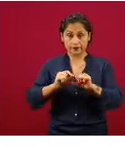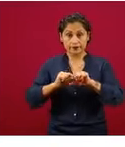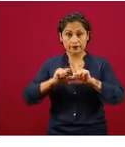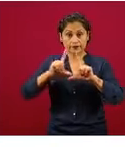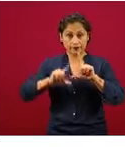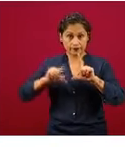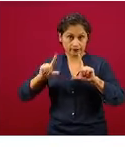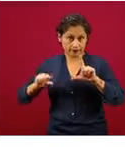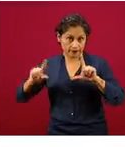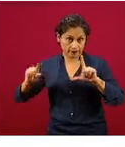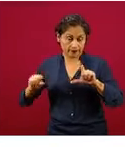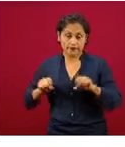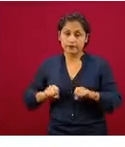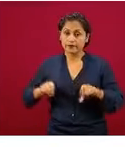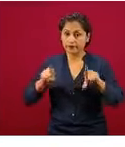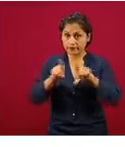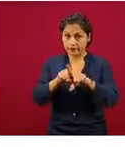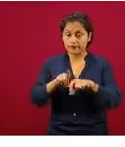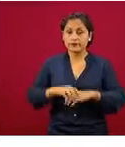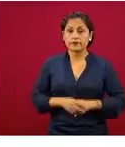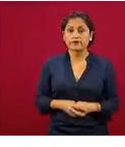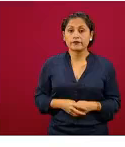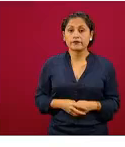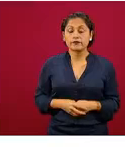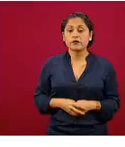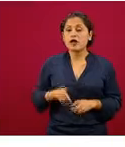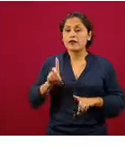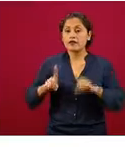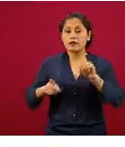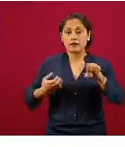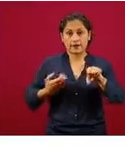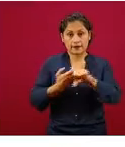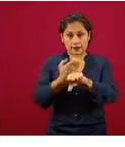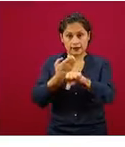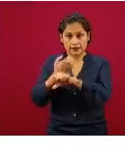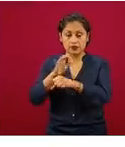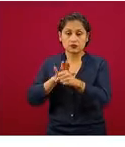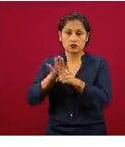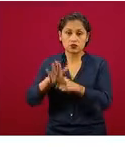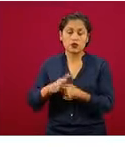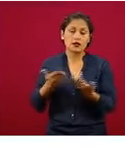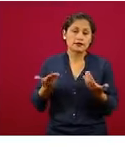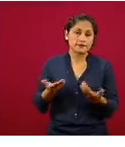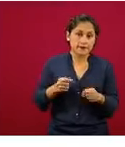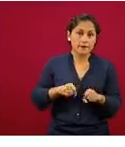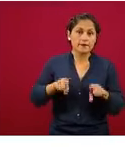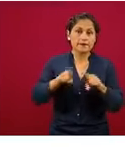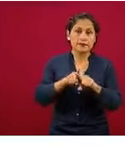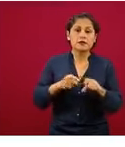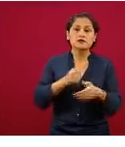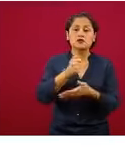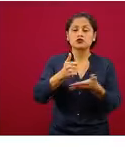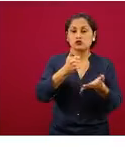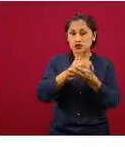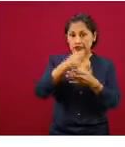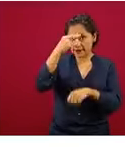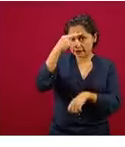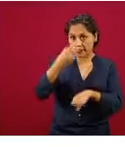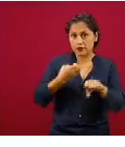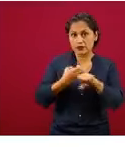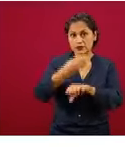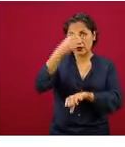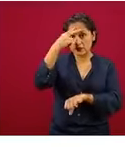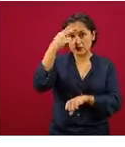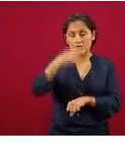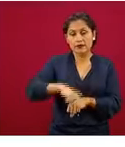de casos, pero ahora en forma descendente por entidad federativa. Siguen siendo la Ciudad de México y el Estado de México los que